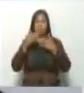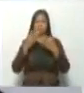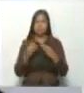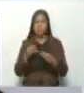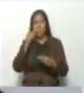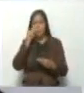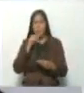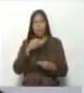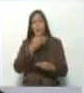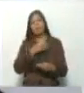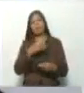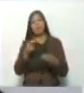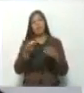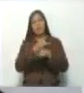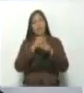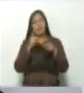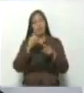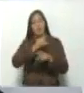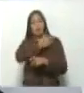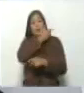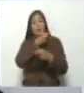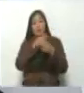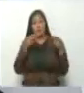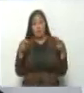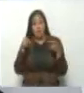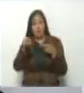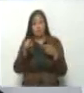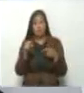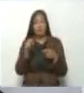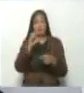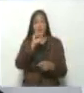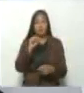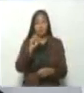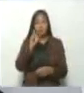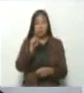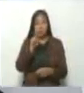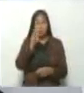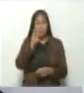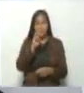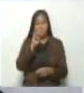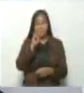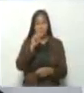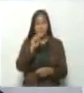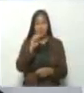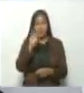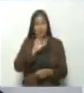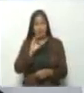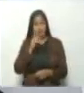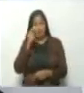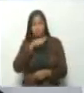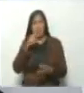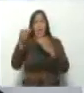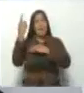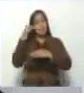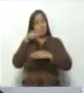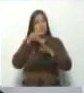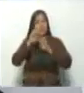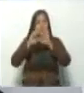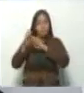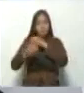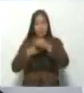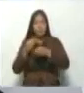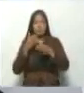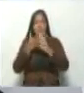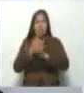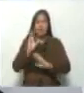hoy con José Alberto López, es gerente general de Supra Caracas. Y quedó pendiente en la parte anterior el diagnóstico que